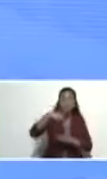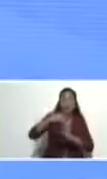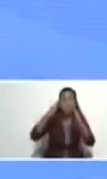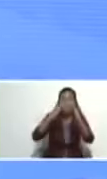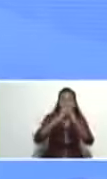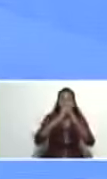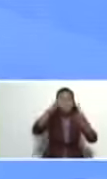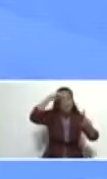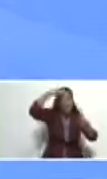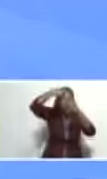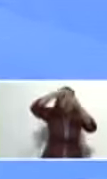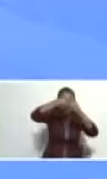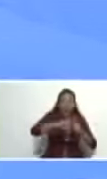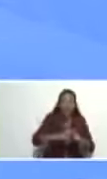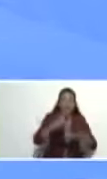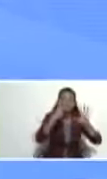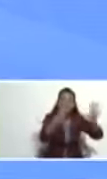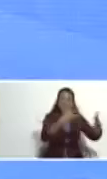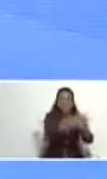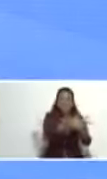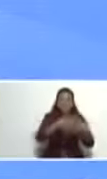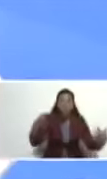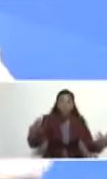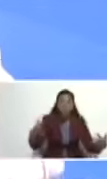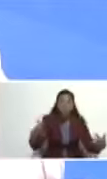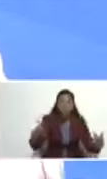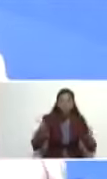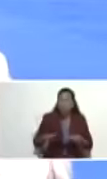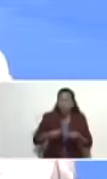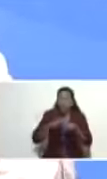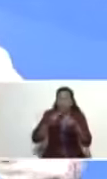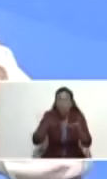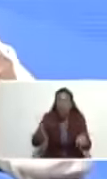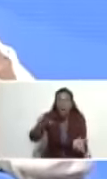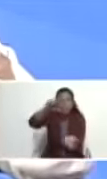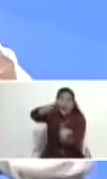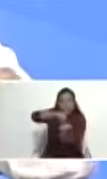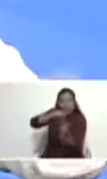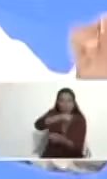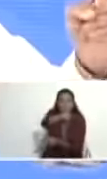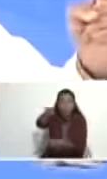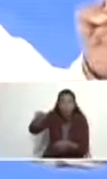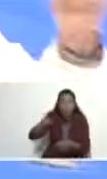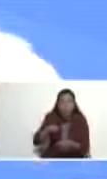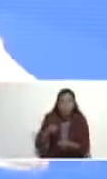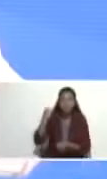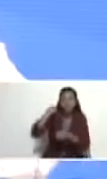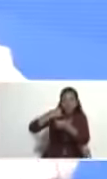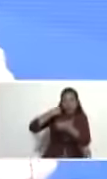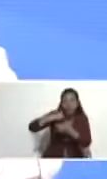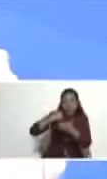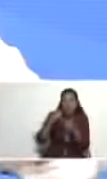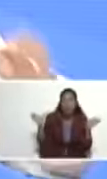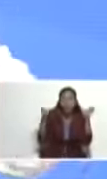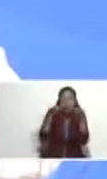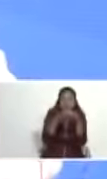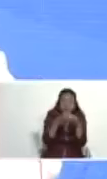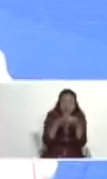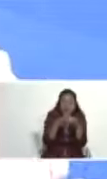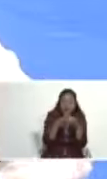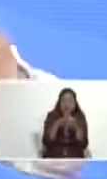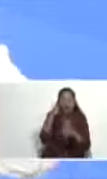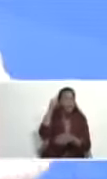llegar a 7 millones de viviendas y poner en el centro del esfuerzo a los trabajadores organizados, a